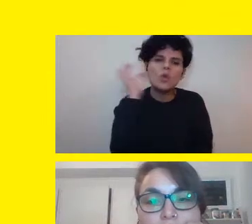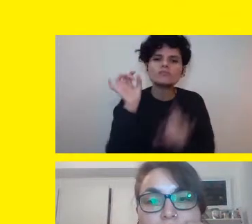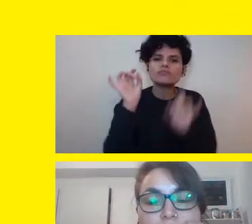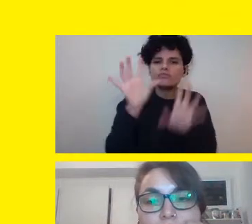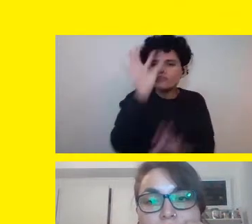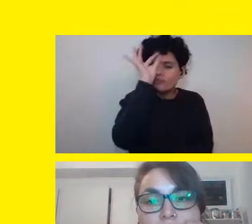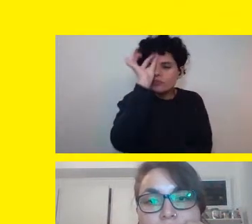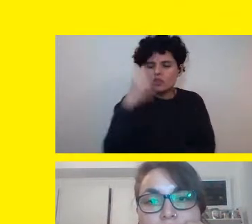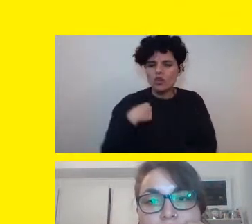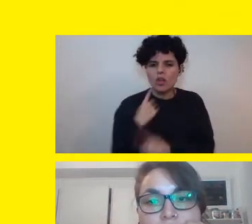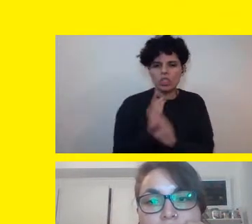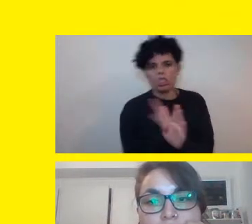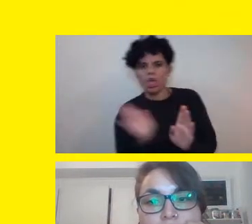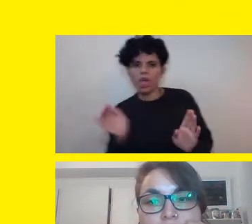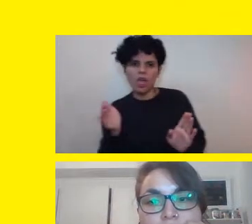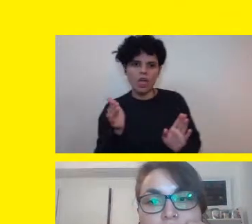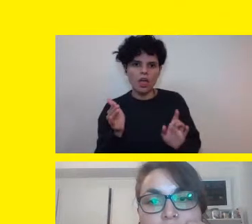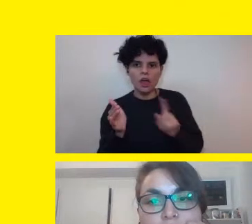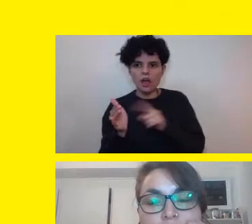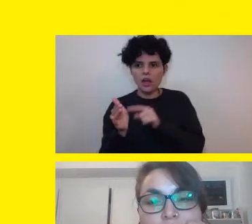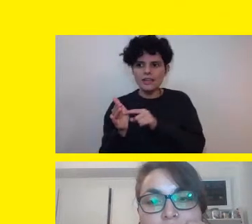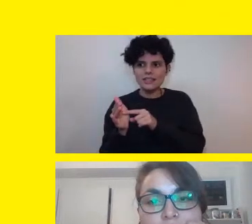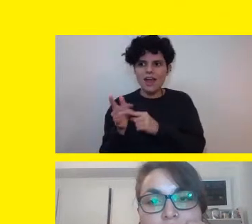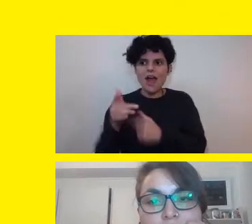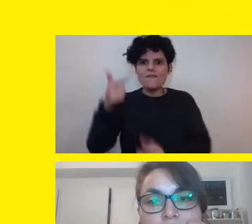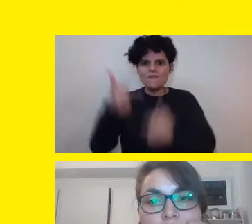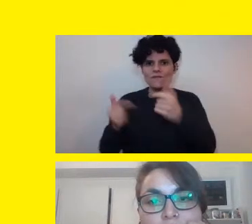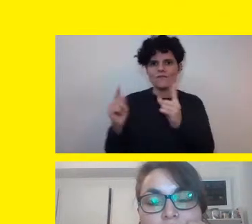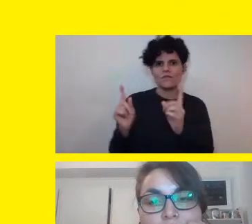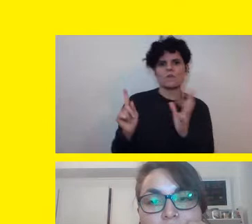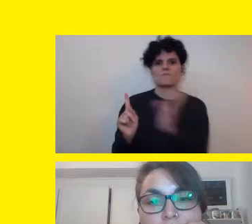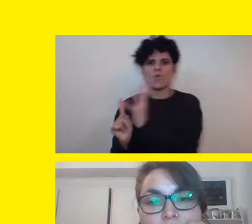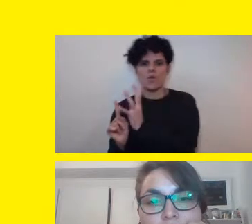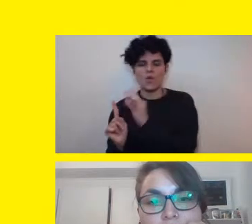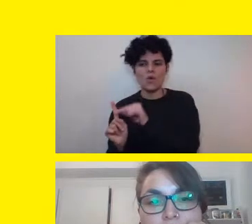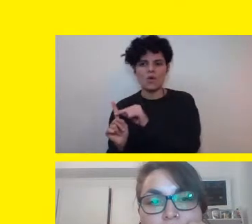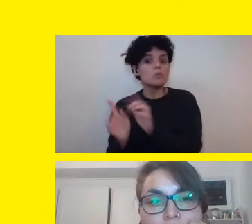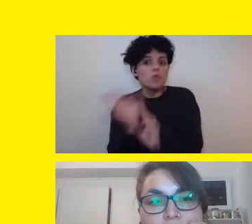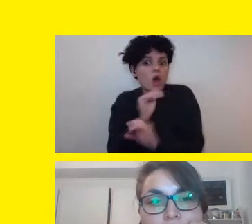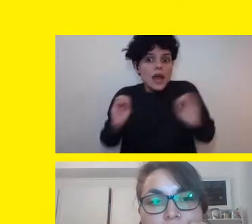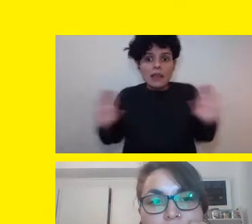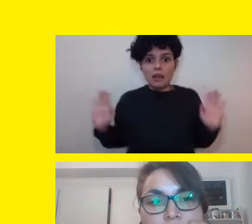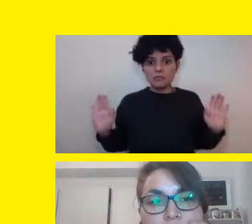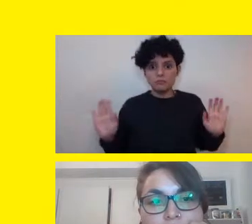eso es un tema que está pendiente. Y por supuesto que está pendiente en todos los